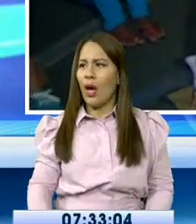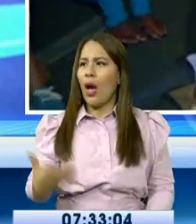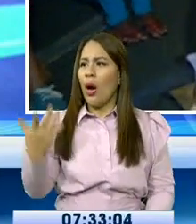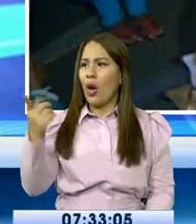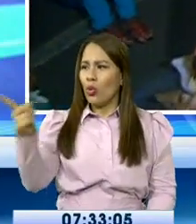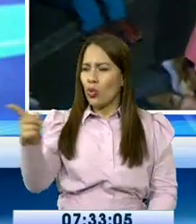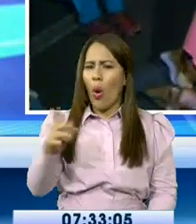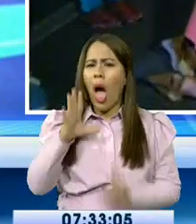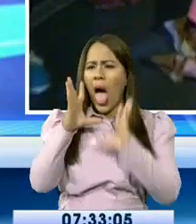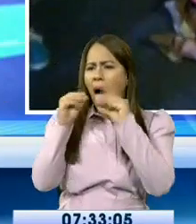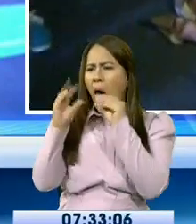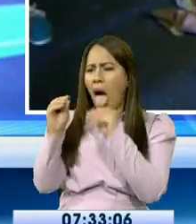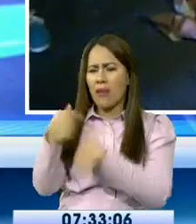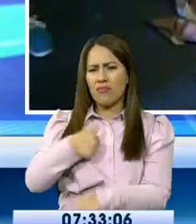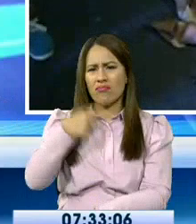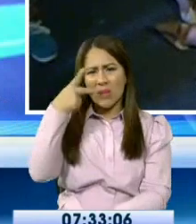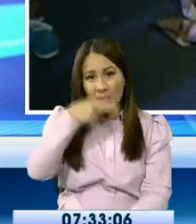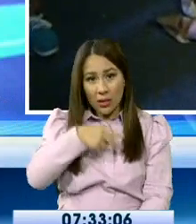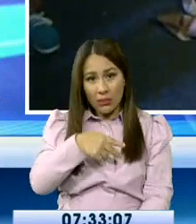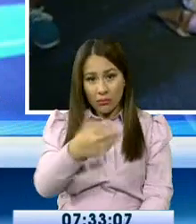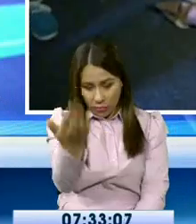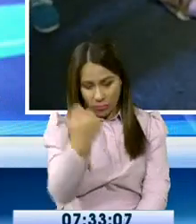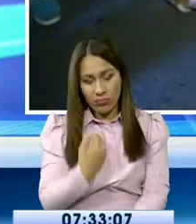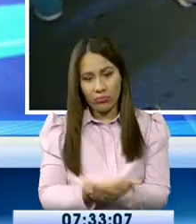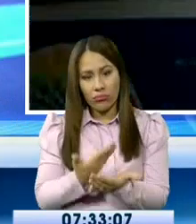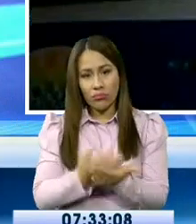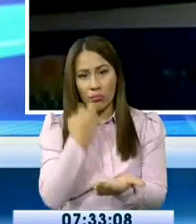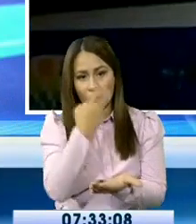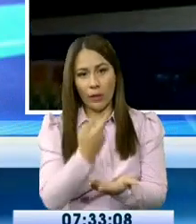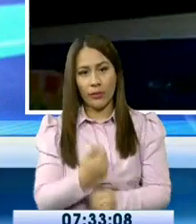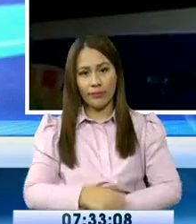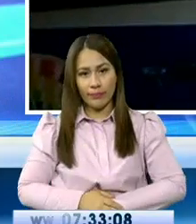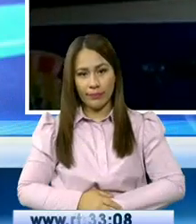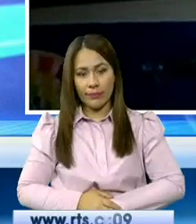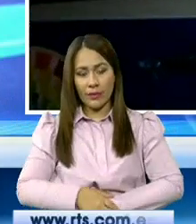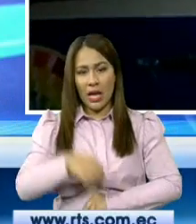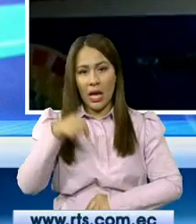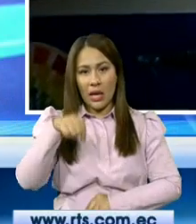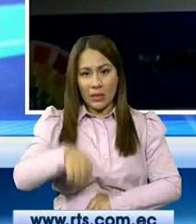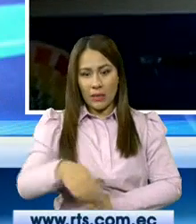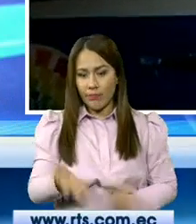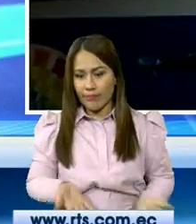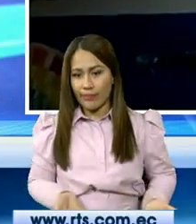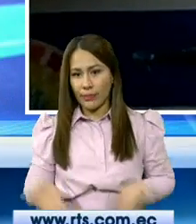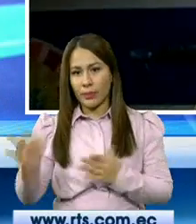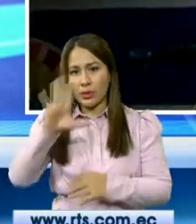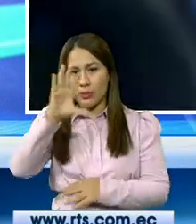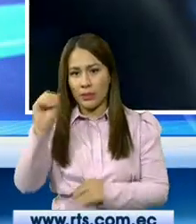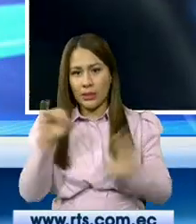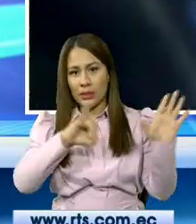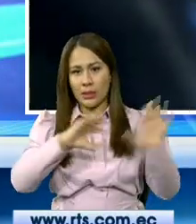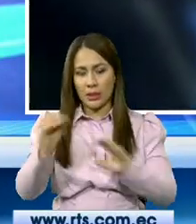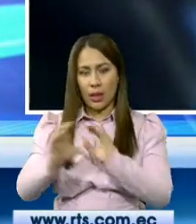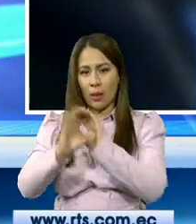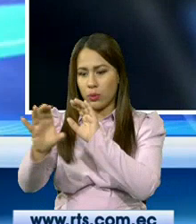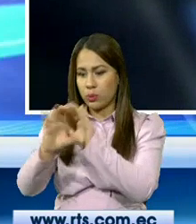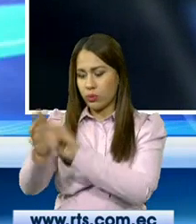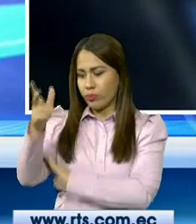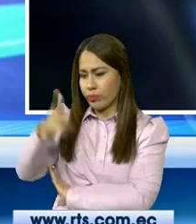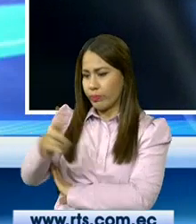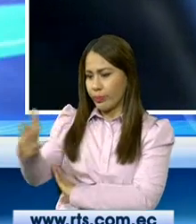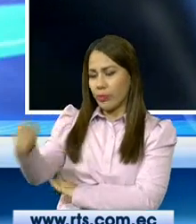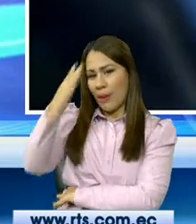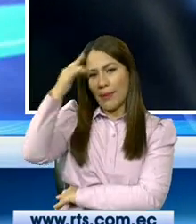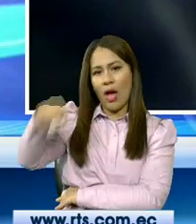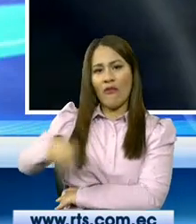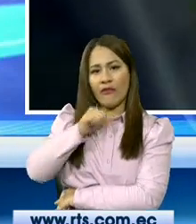más usted de eso porque no es verdad lo que usted está diciendo. Aquí están 50, 60, 20, 10, 15 buses detenidos